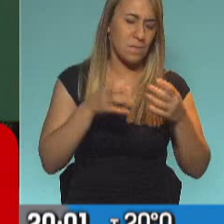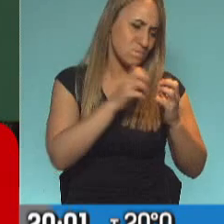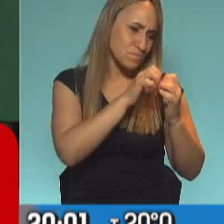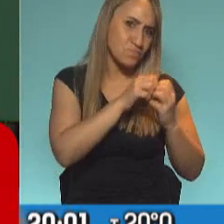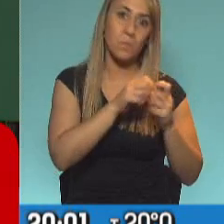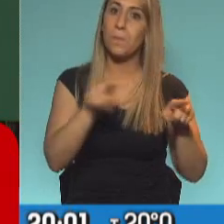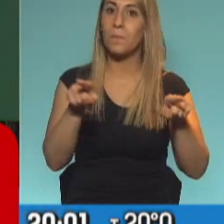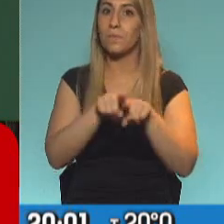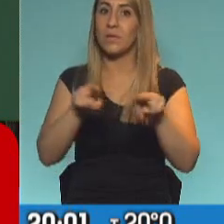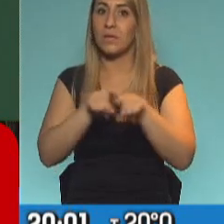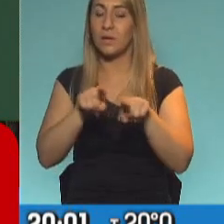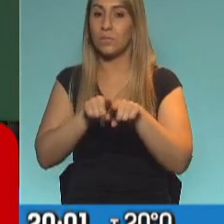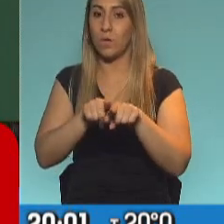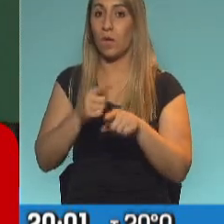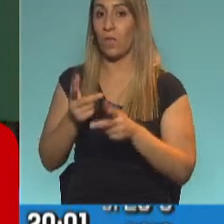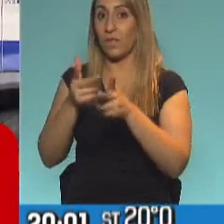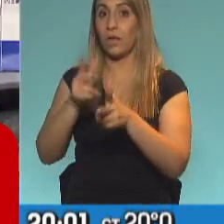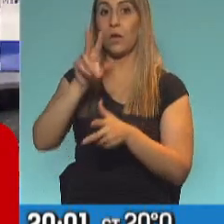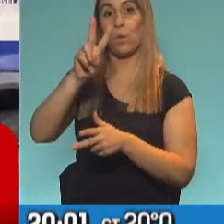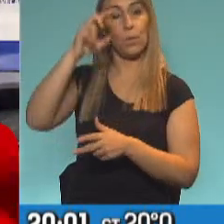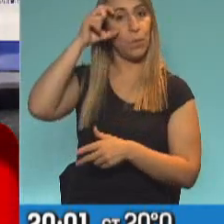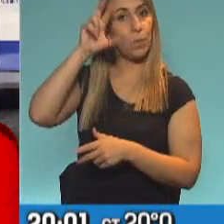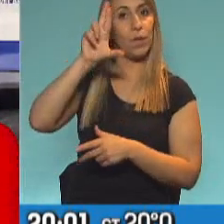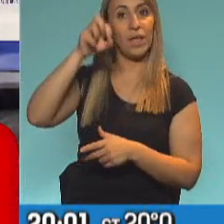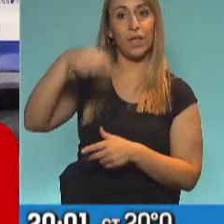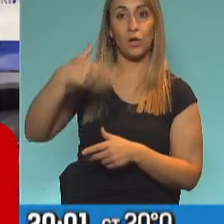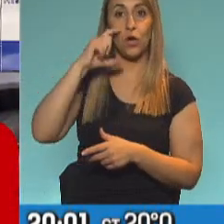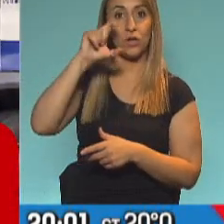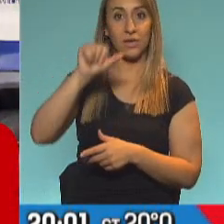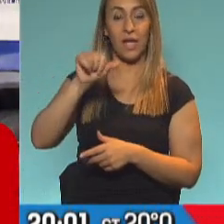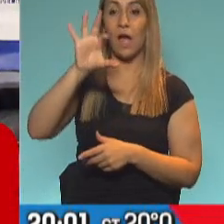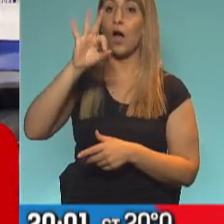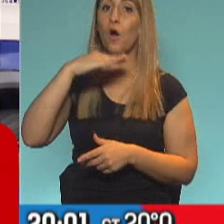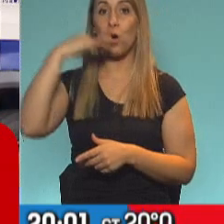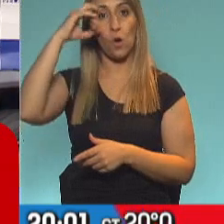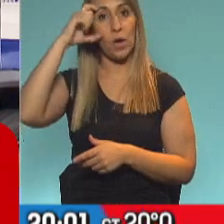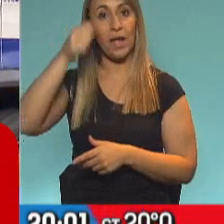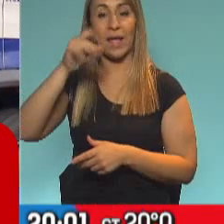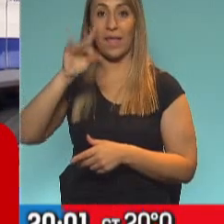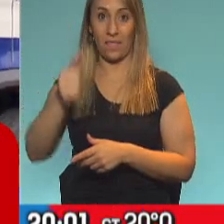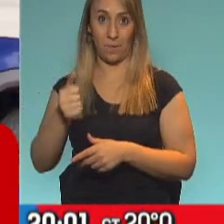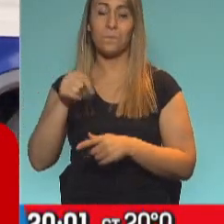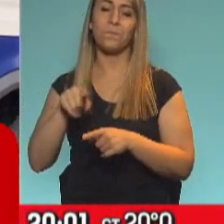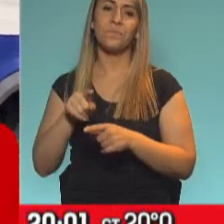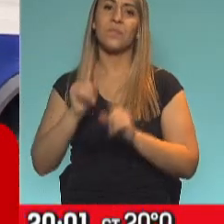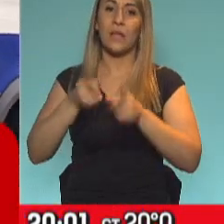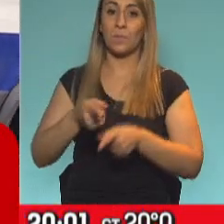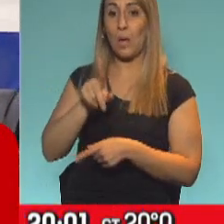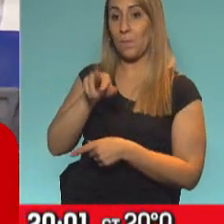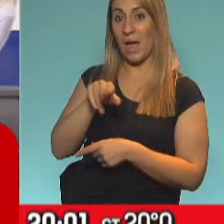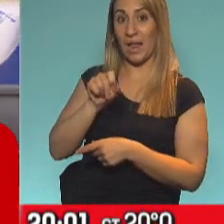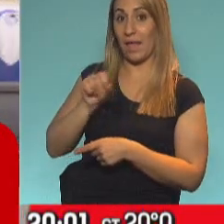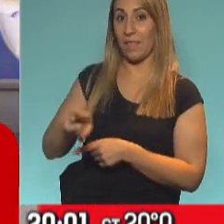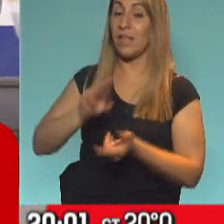mismo que dijo Verónica Ojeda a partir de lo que declaró a la salida Mario Braudi, que es la pareja y